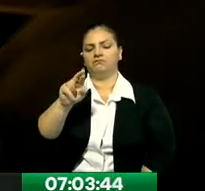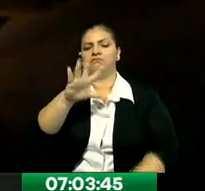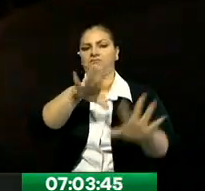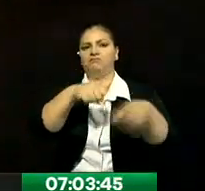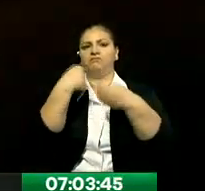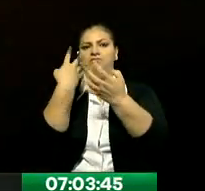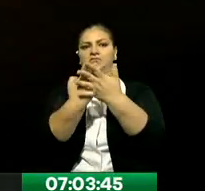habrá